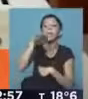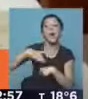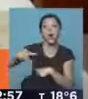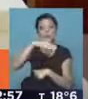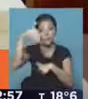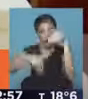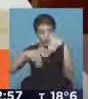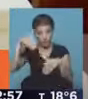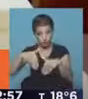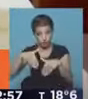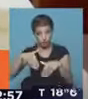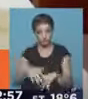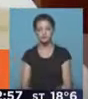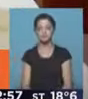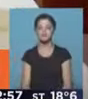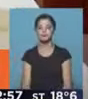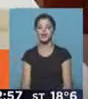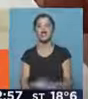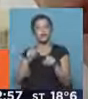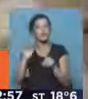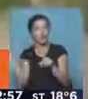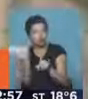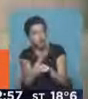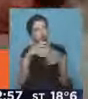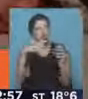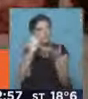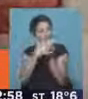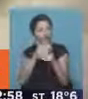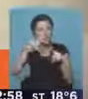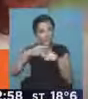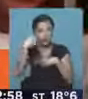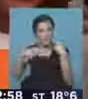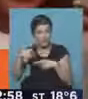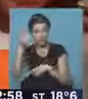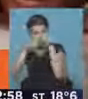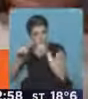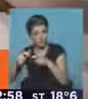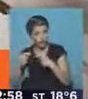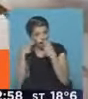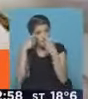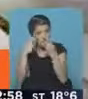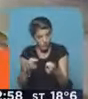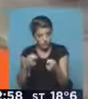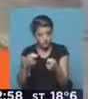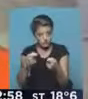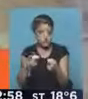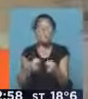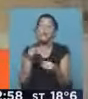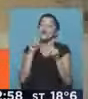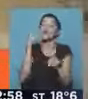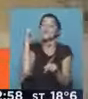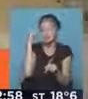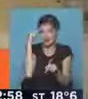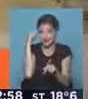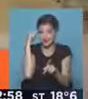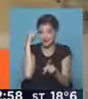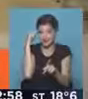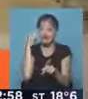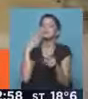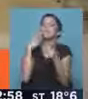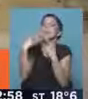La iniciativa es apoyada por todo el arco político y la ciudadanía en la medida en que, al menos en teoría, consiste en recurrir